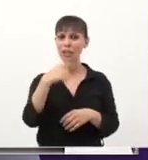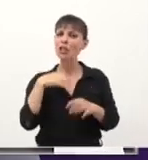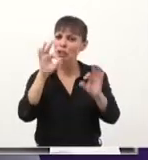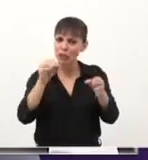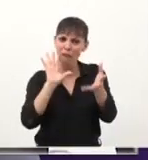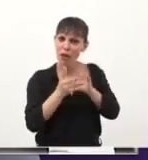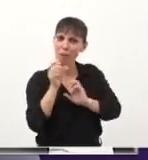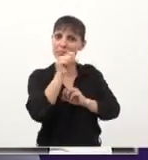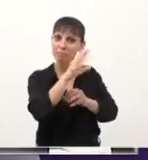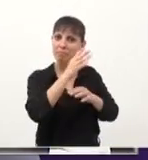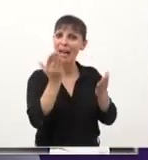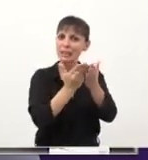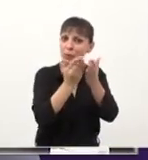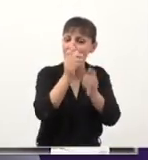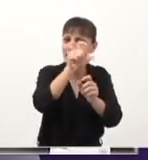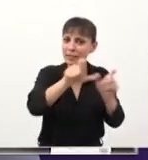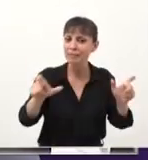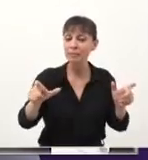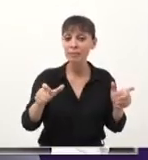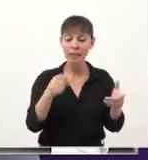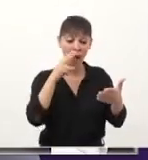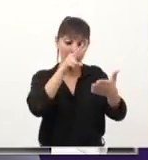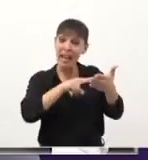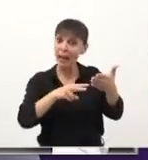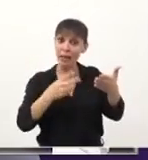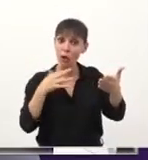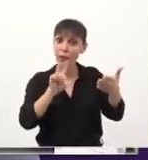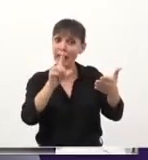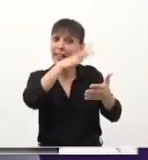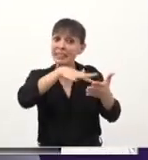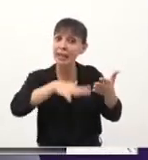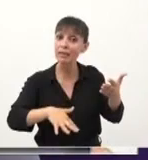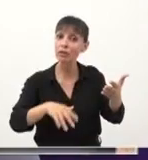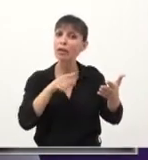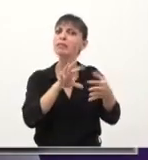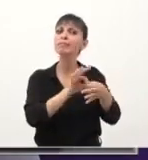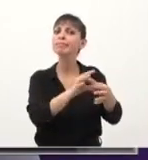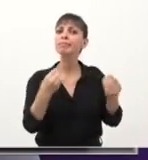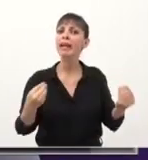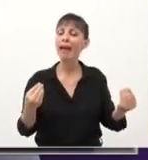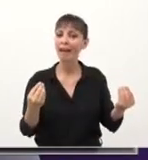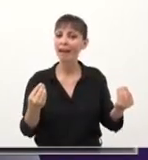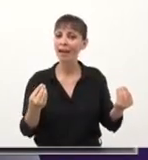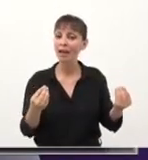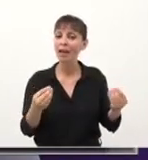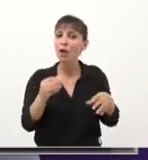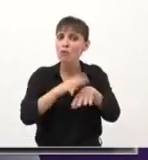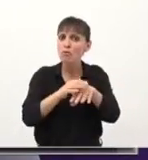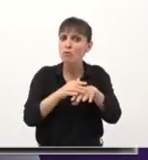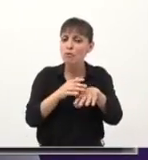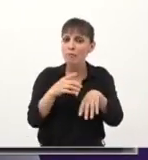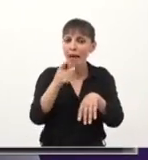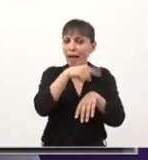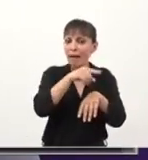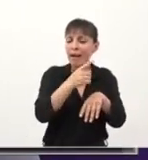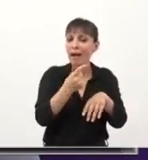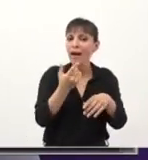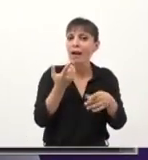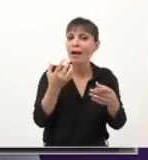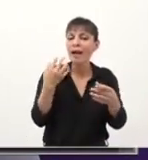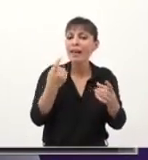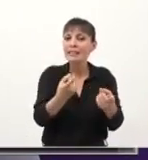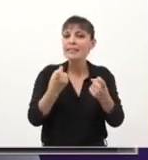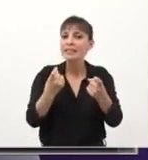pibes. Les cuento entender un texto. Y eso tiene que ver justamente con que nuestra propuesta es simple, una